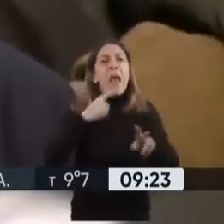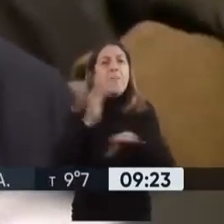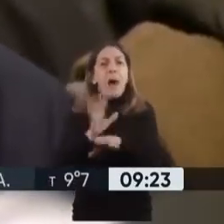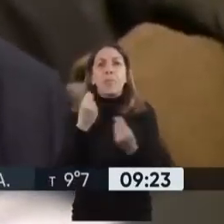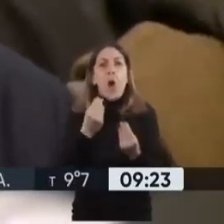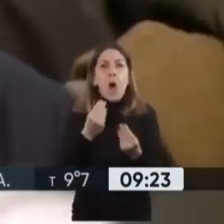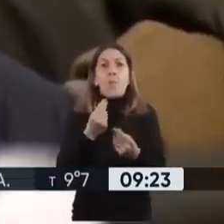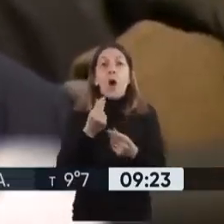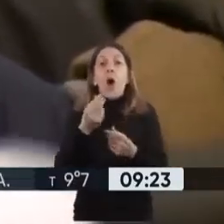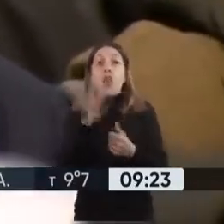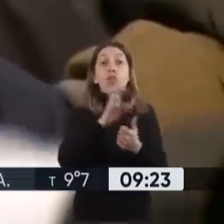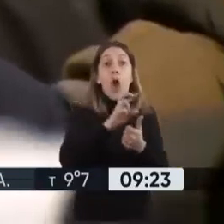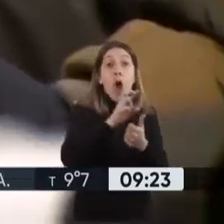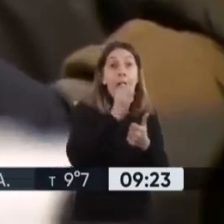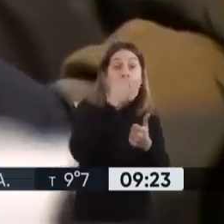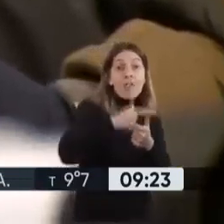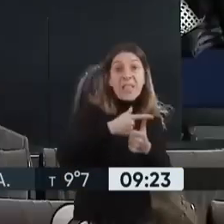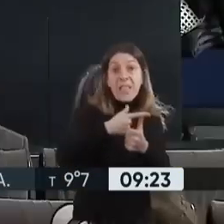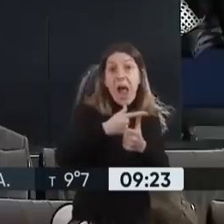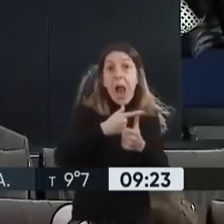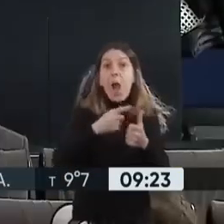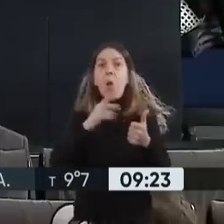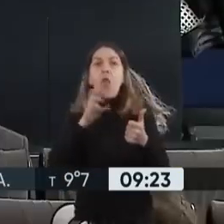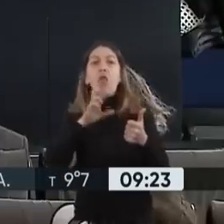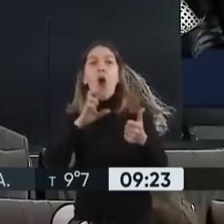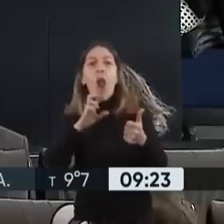entre el dólar oficial y la cotización paralela